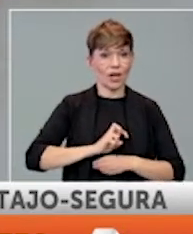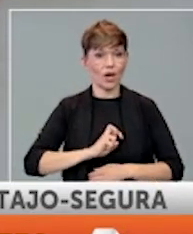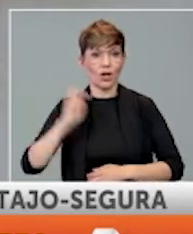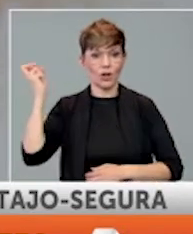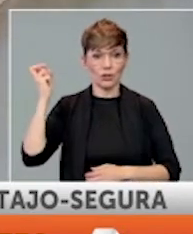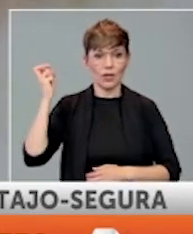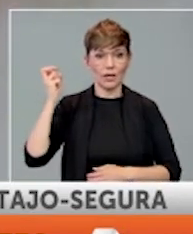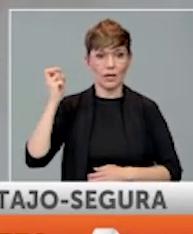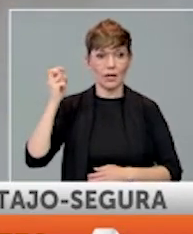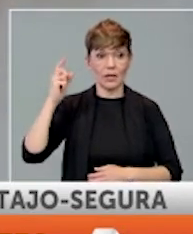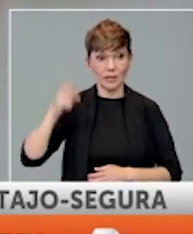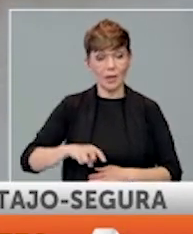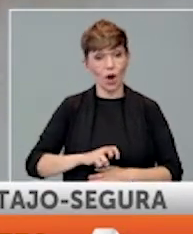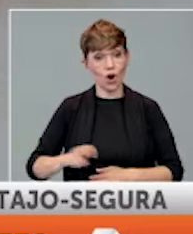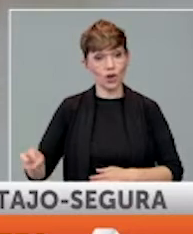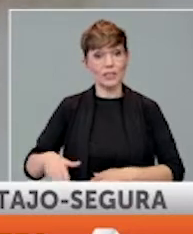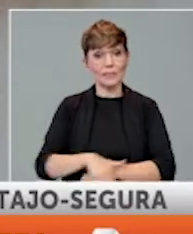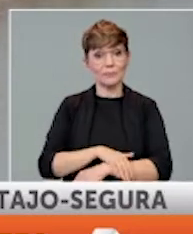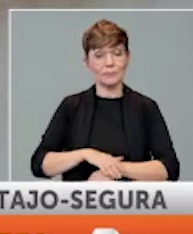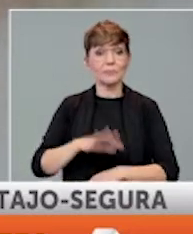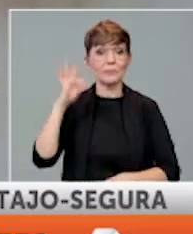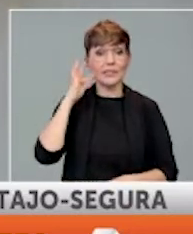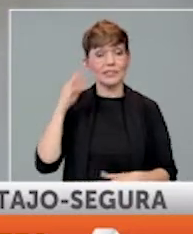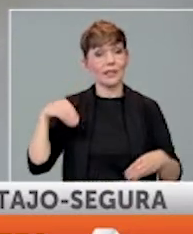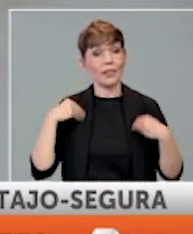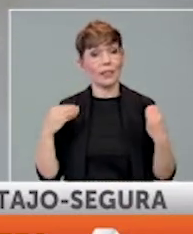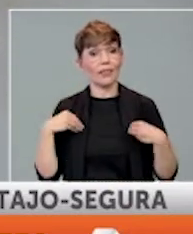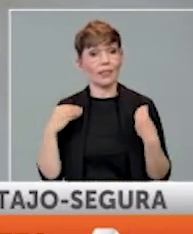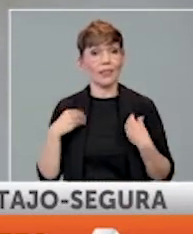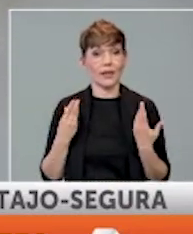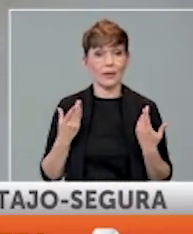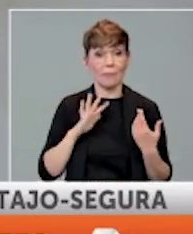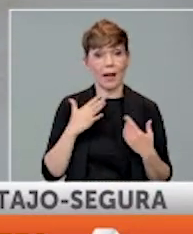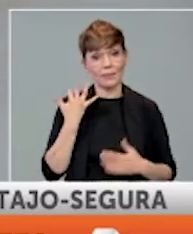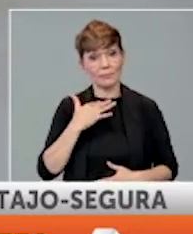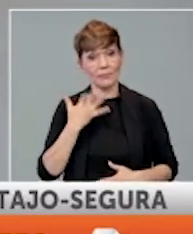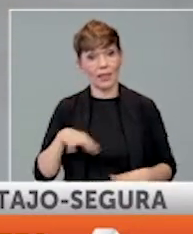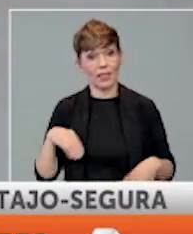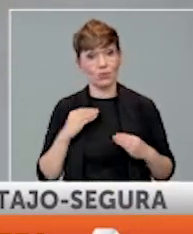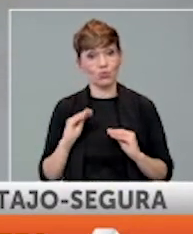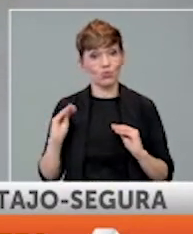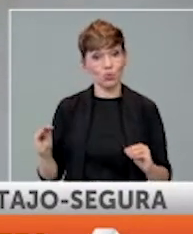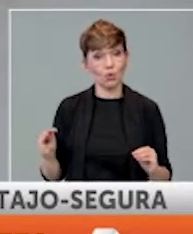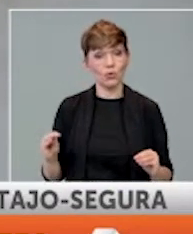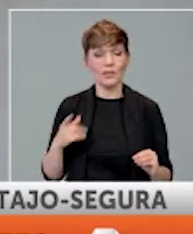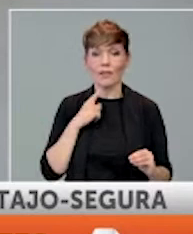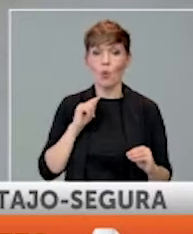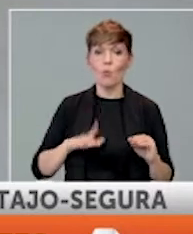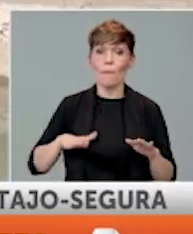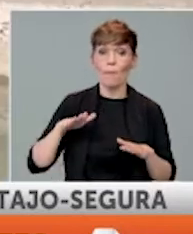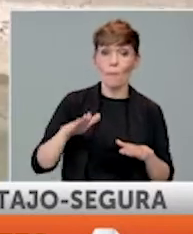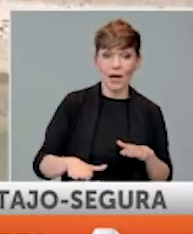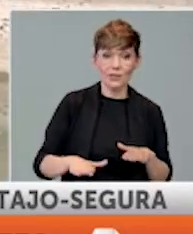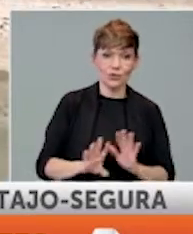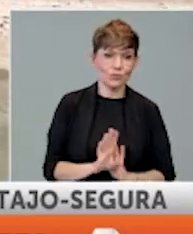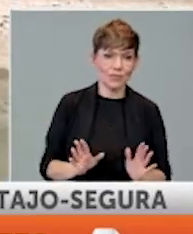una ministra bastante dicharachera, manifestó ayer, no es nada más que un primer paso del gran paso que pretende dar y